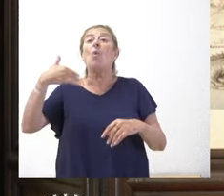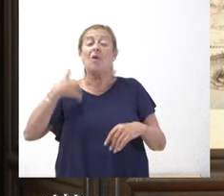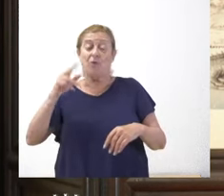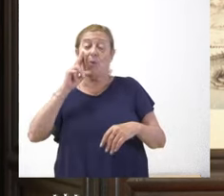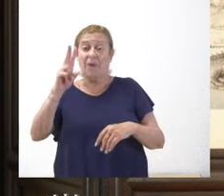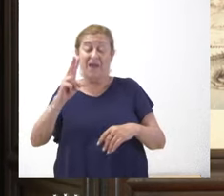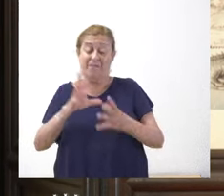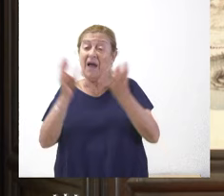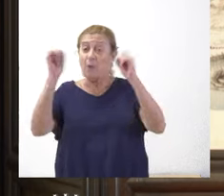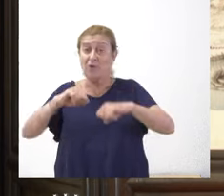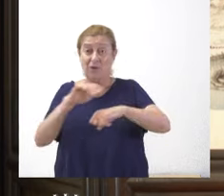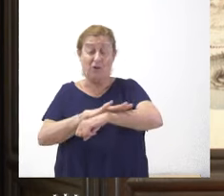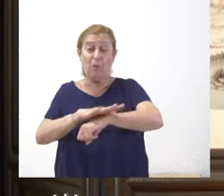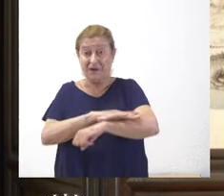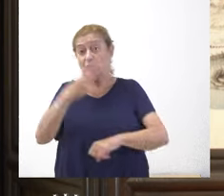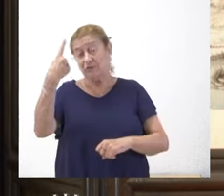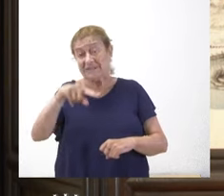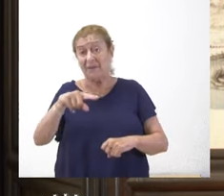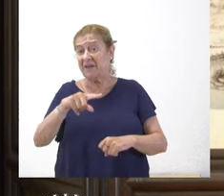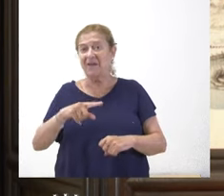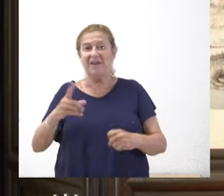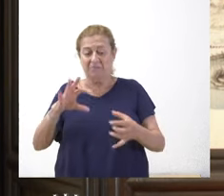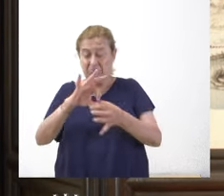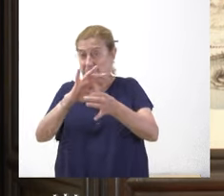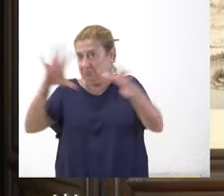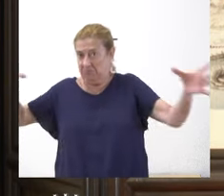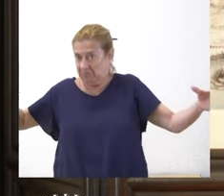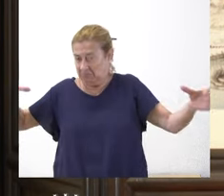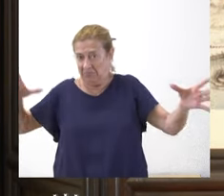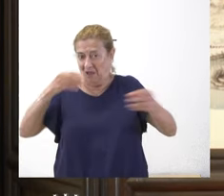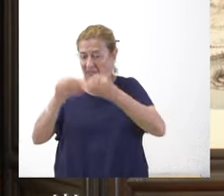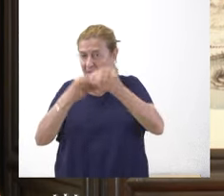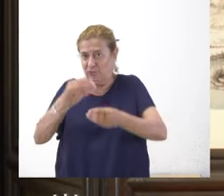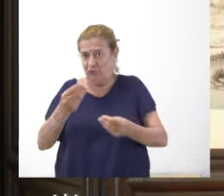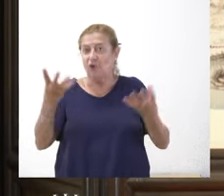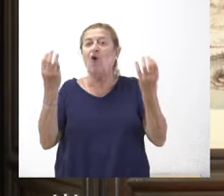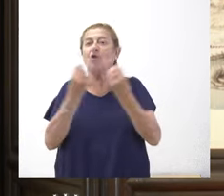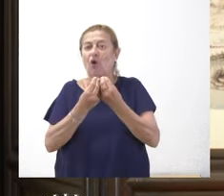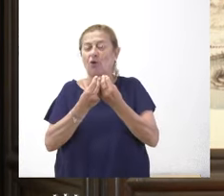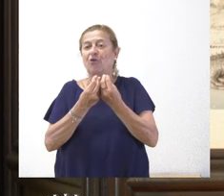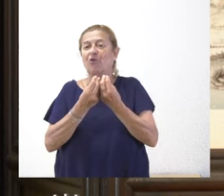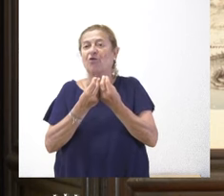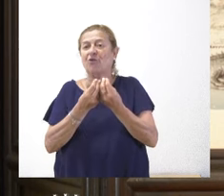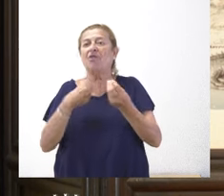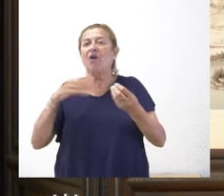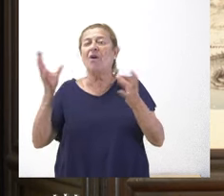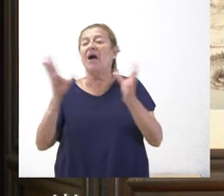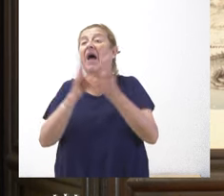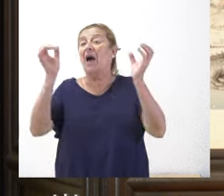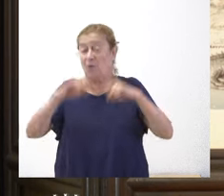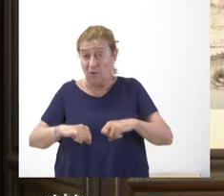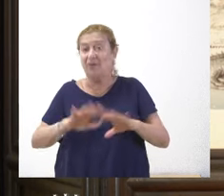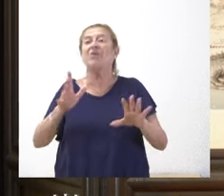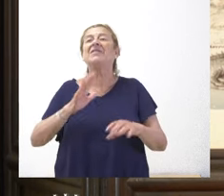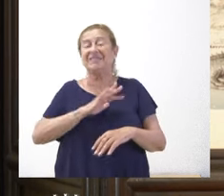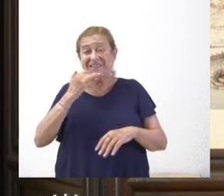gobierno sabe que nada tiene que ver lo que estamos haciendo con lo que habíamos pactado es más